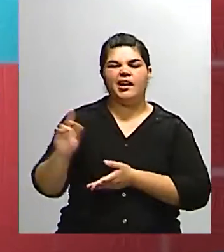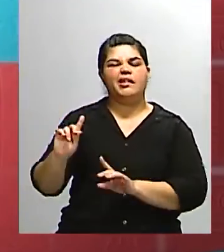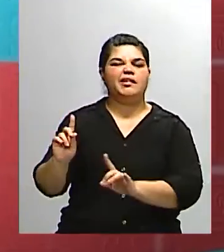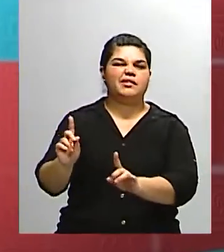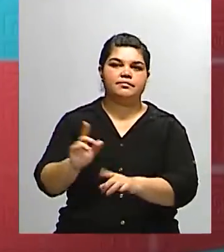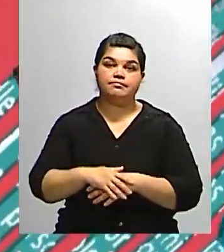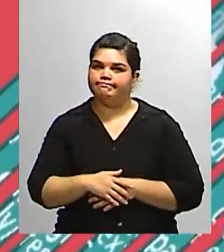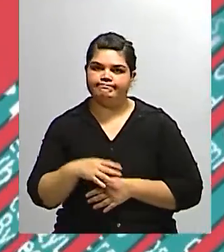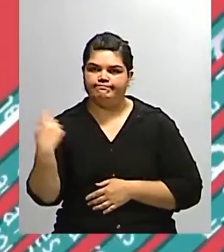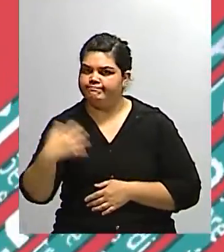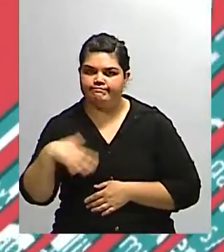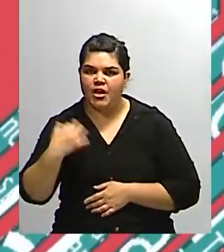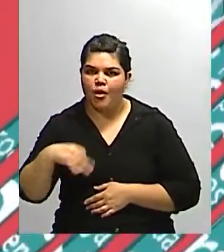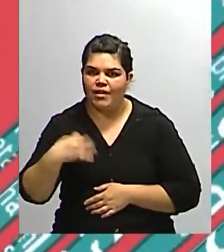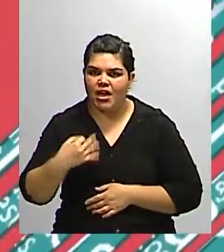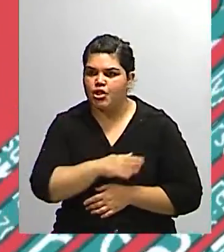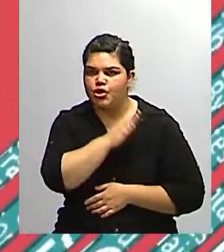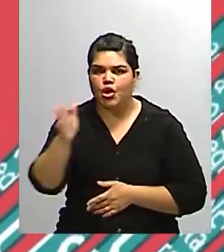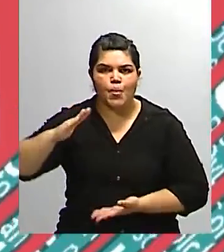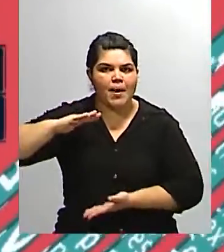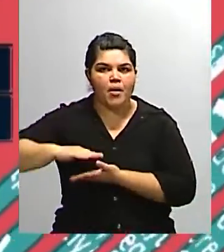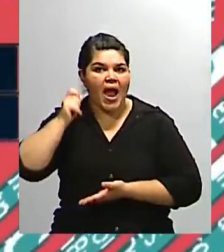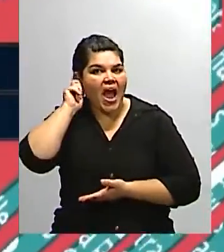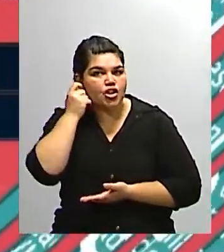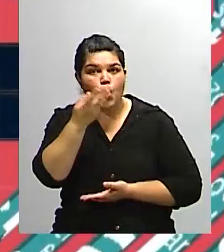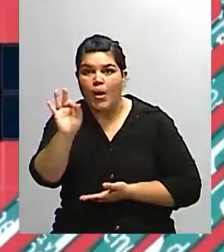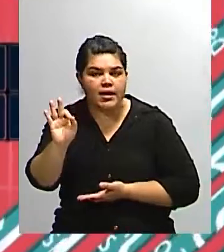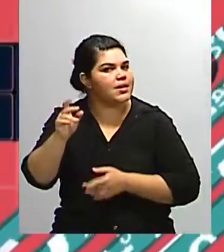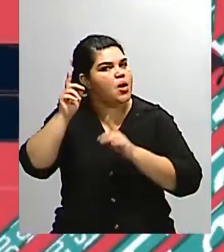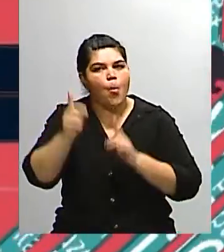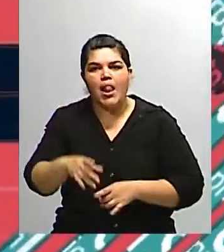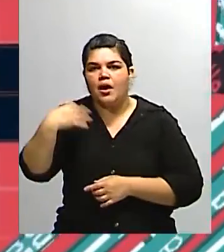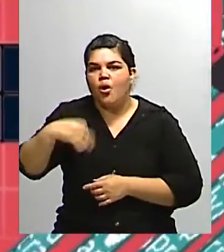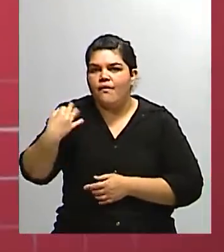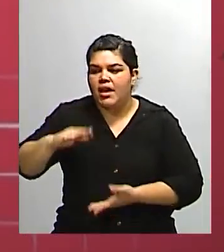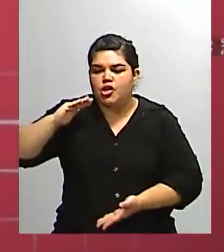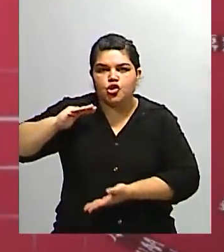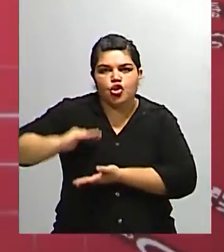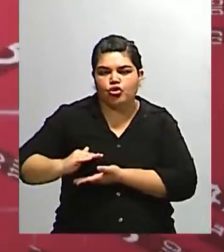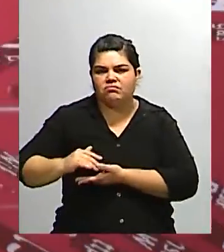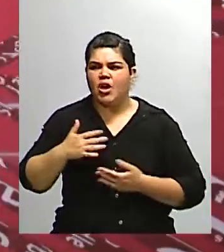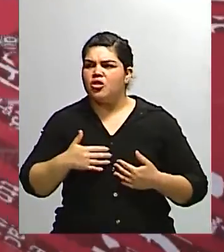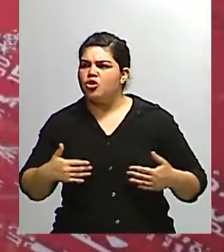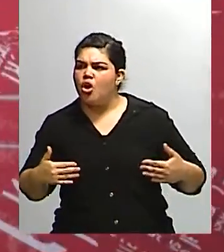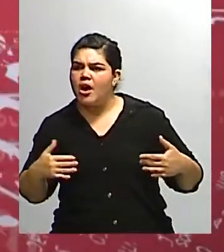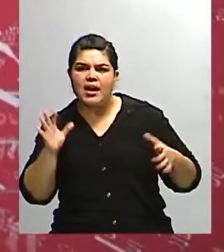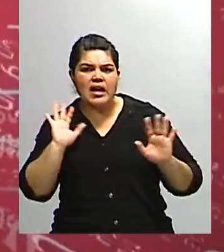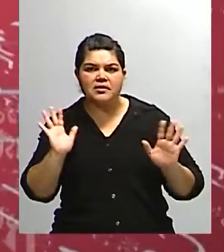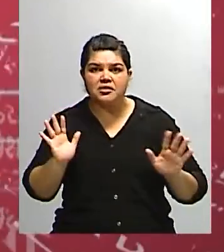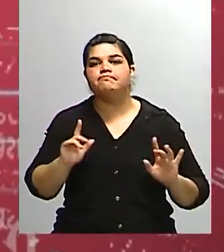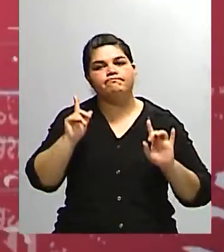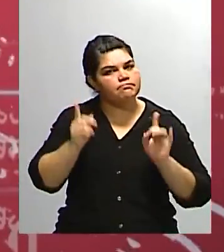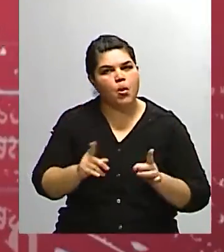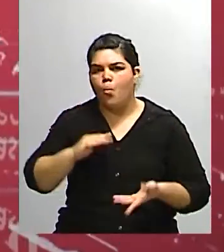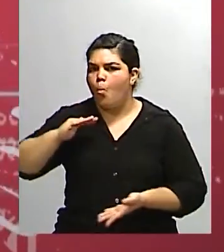controles. La mamografía hay que hacérsela sí o sí, por más que la mujer no detecte, no se note absolutamente nada.